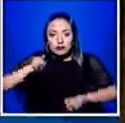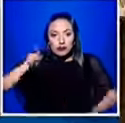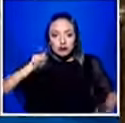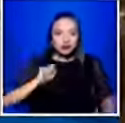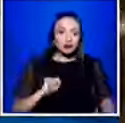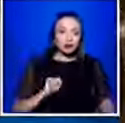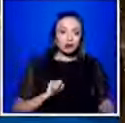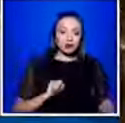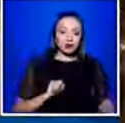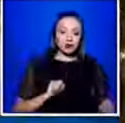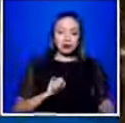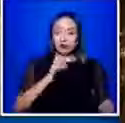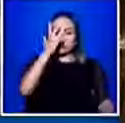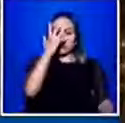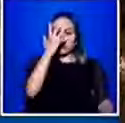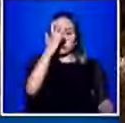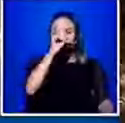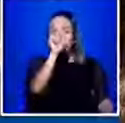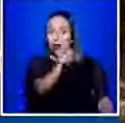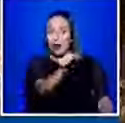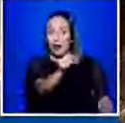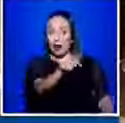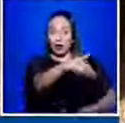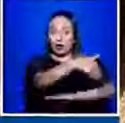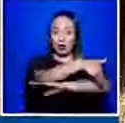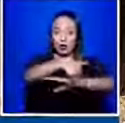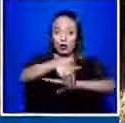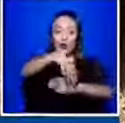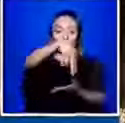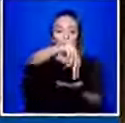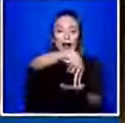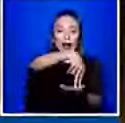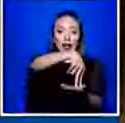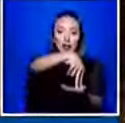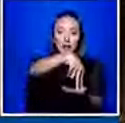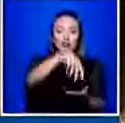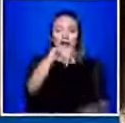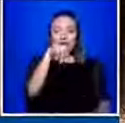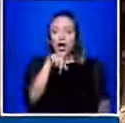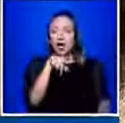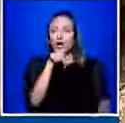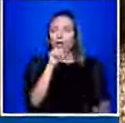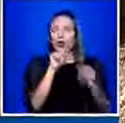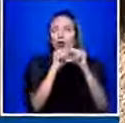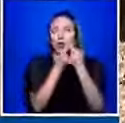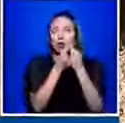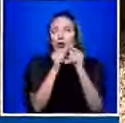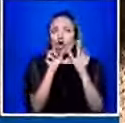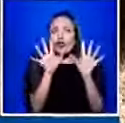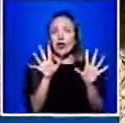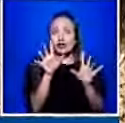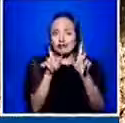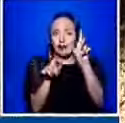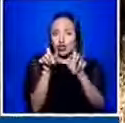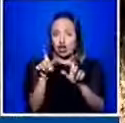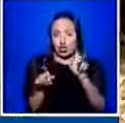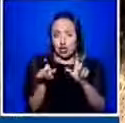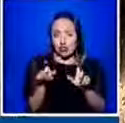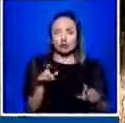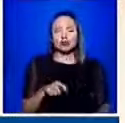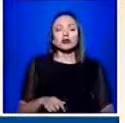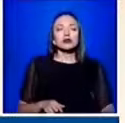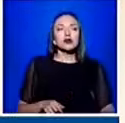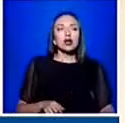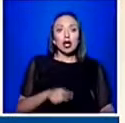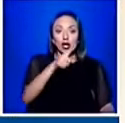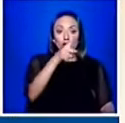asaltantes, porque en la parte de abajo, justo donde es la parada, hay un grupo, exactamente son como 10 personas, que se suben a los